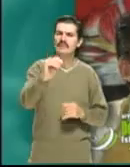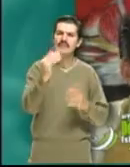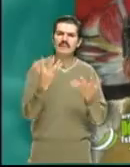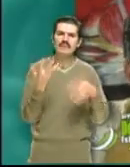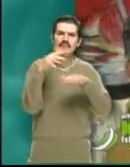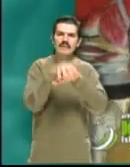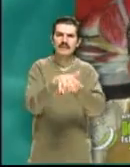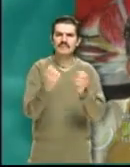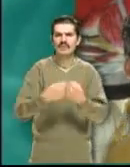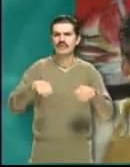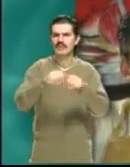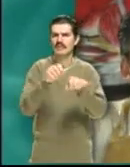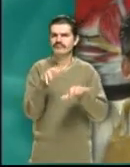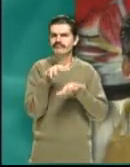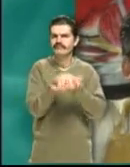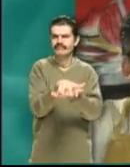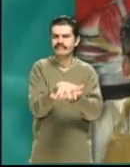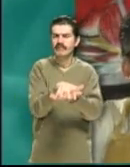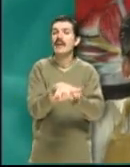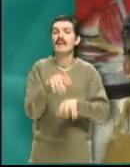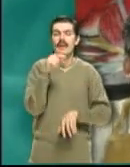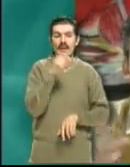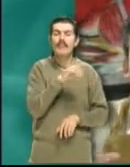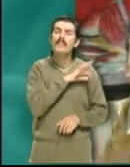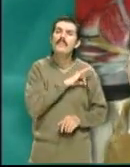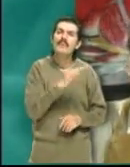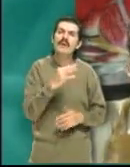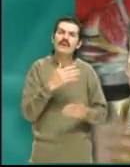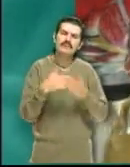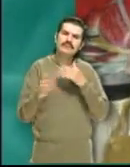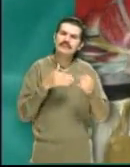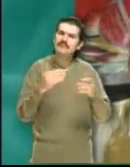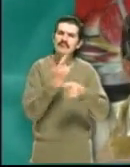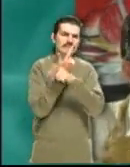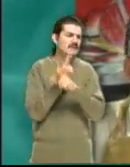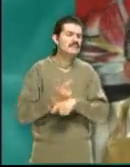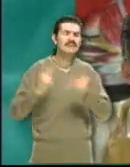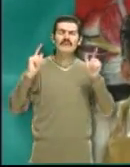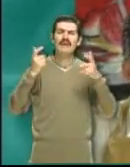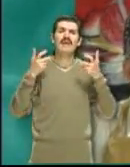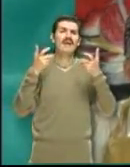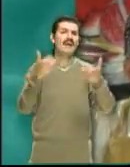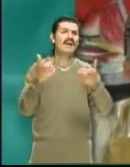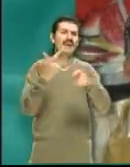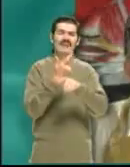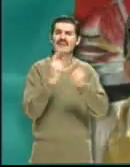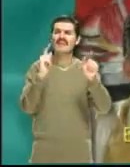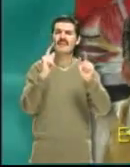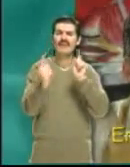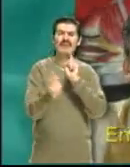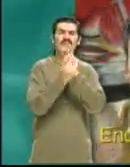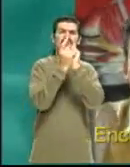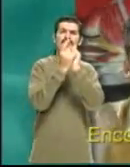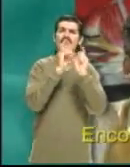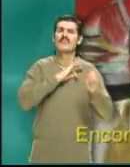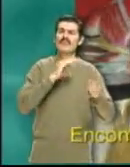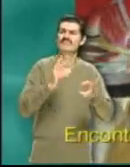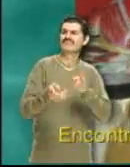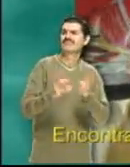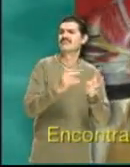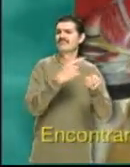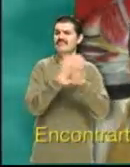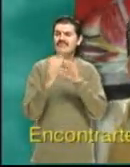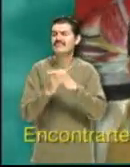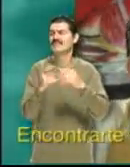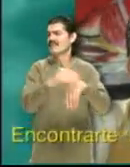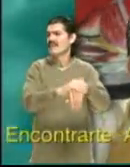realmente integrarse a nuestra sociedad, ¿no?, donde él pueda estar caminando libremente por la calle, ¿no?, y encontrárnoslos y podernos